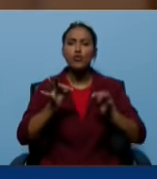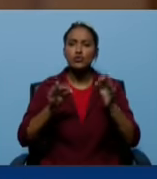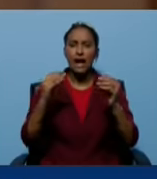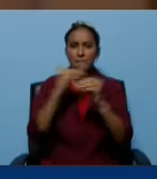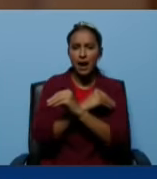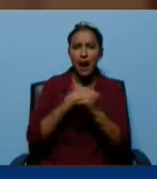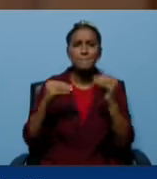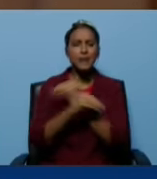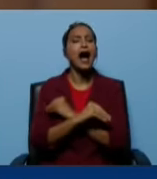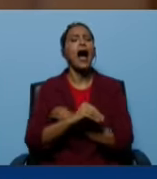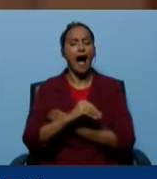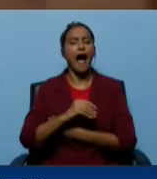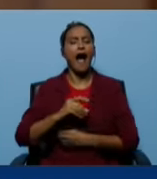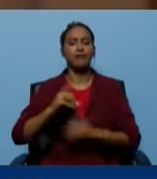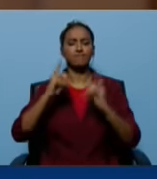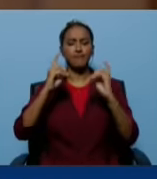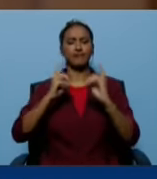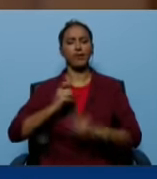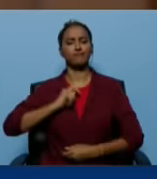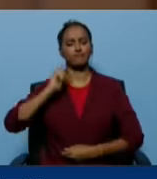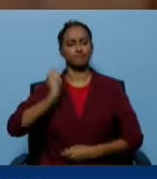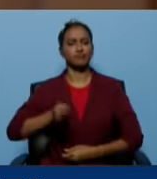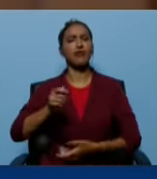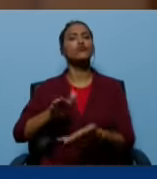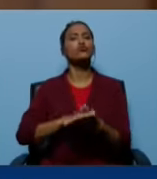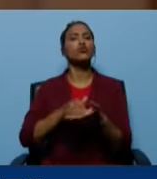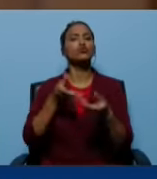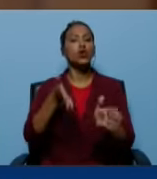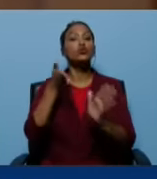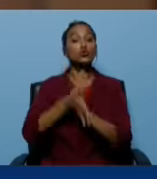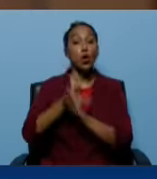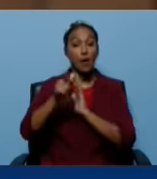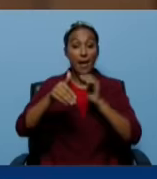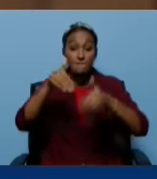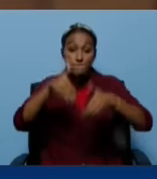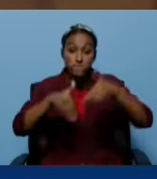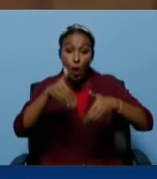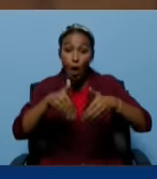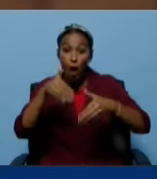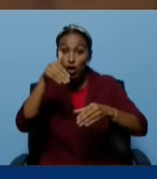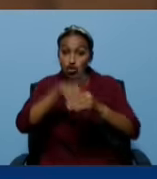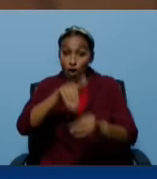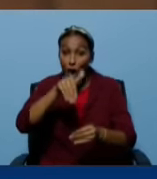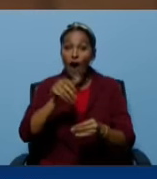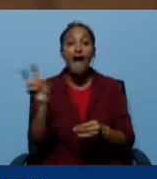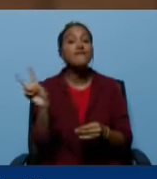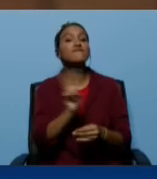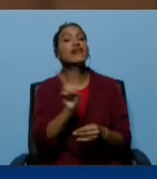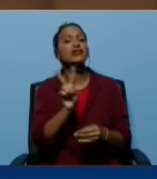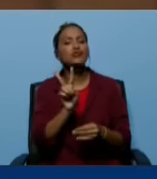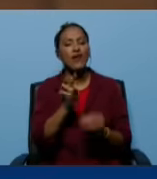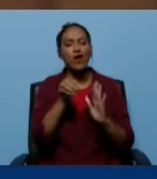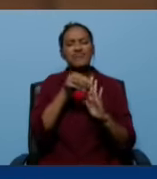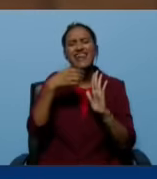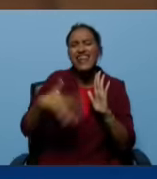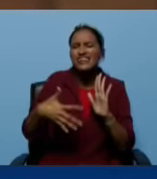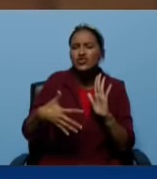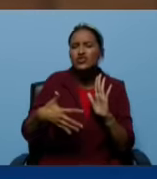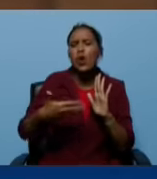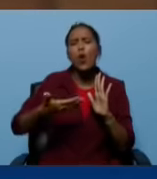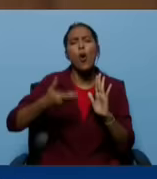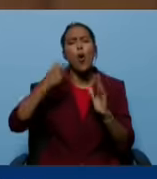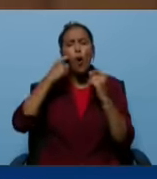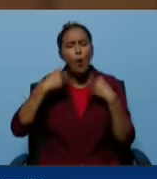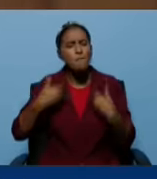garantizando que en Venezuela el voto, el sufragio, la participación política es un derecho humano fundamental. Por eso es bien